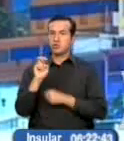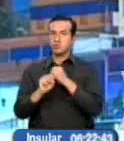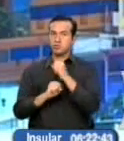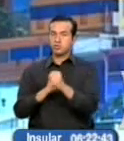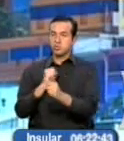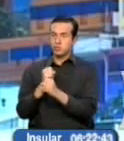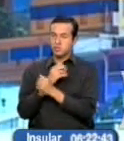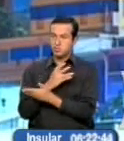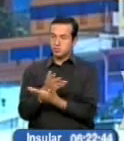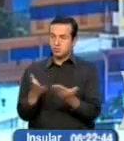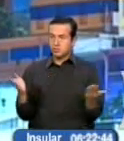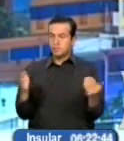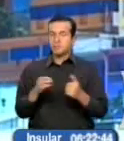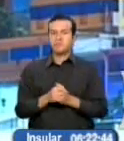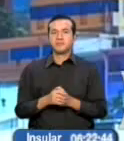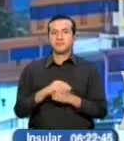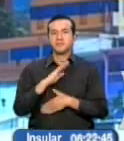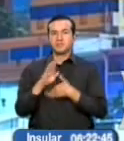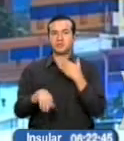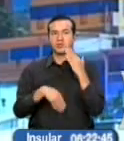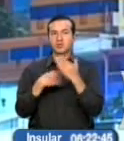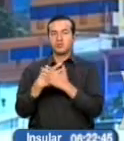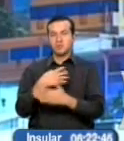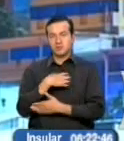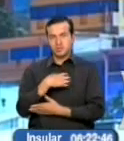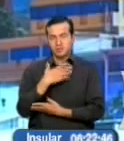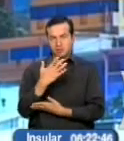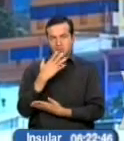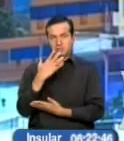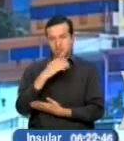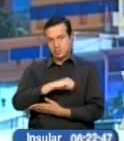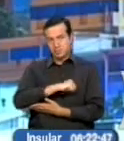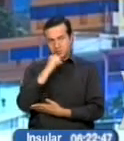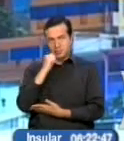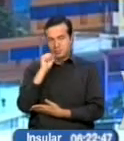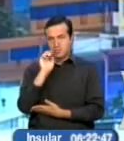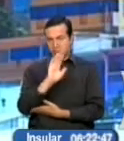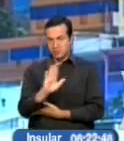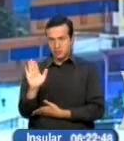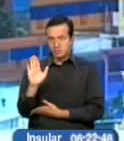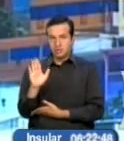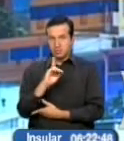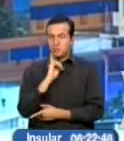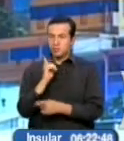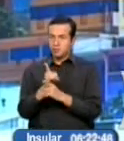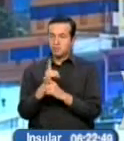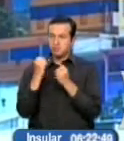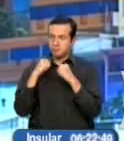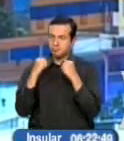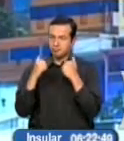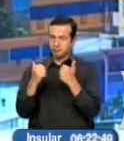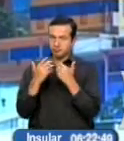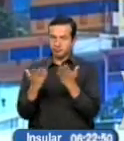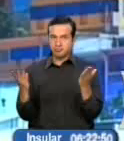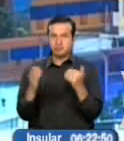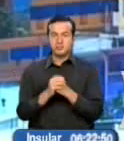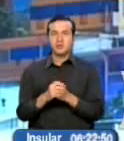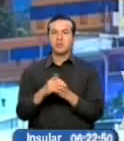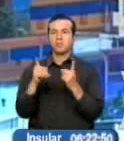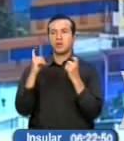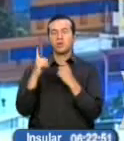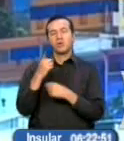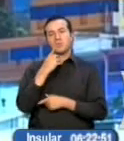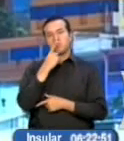años. Y también a todos los barcelonistas por ese campeonato que lo han adquirido con mucho esfuerzo. Bueno, tu pregunta es